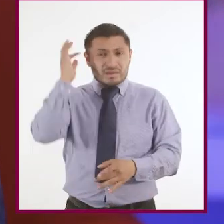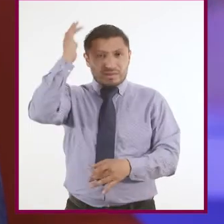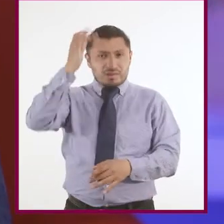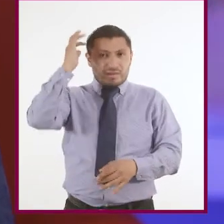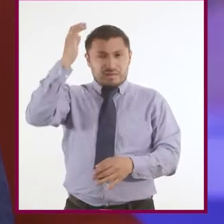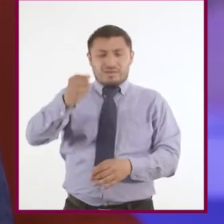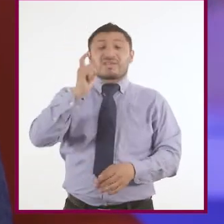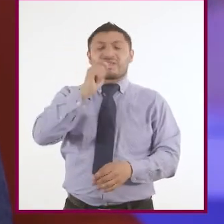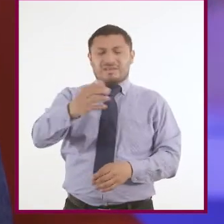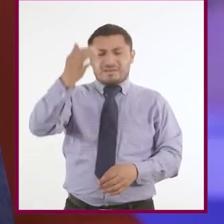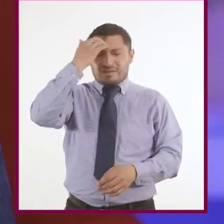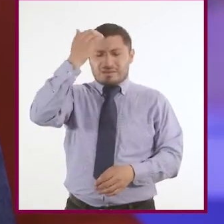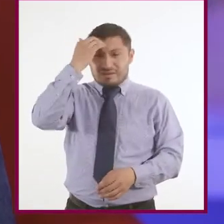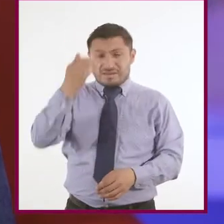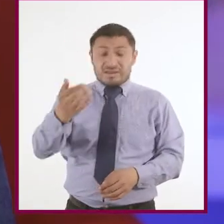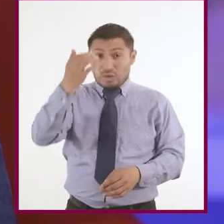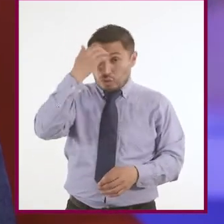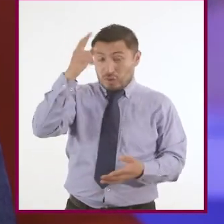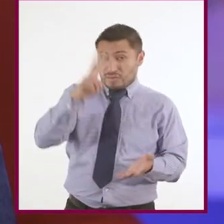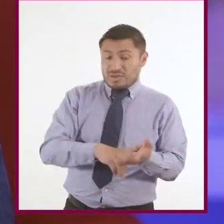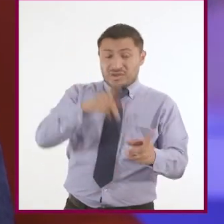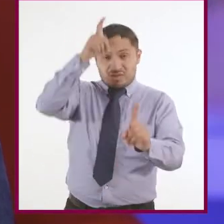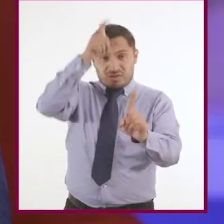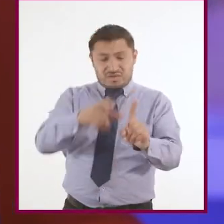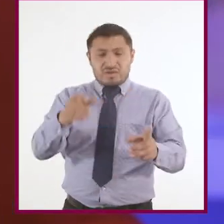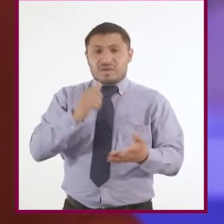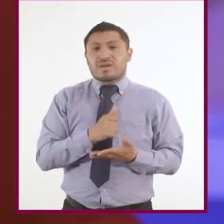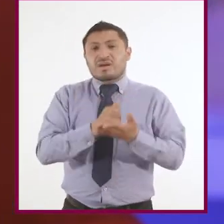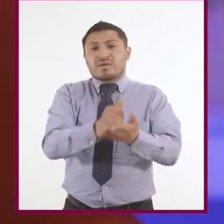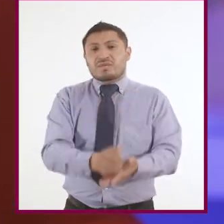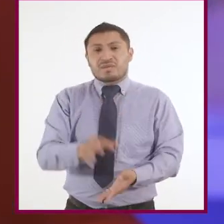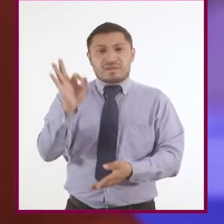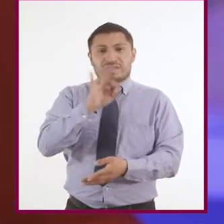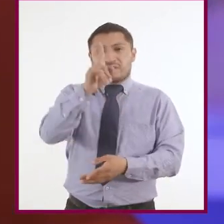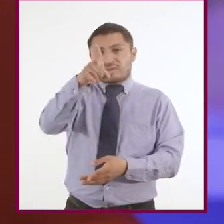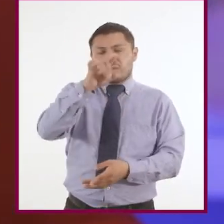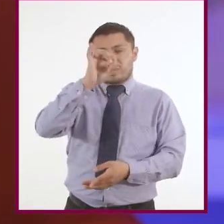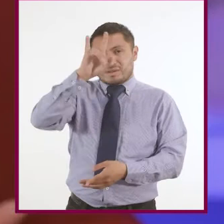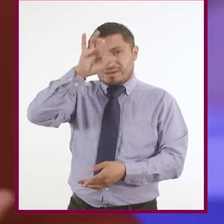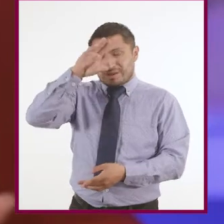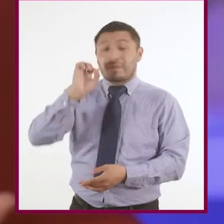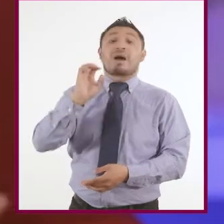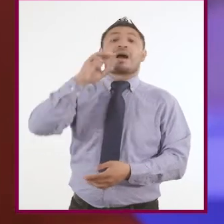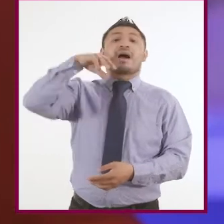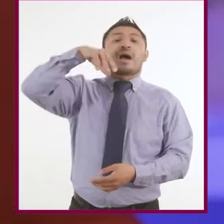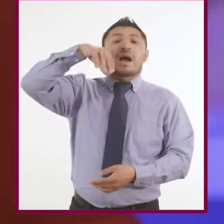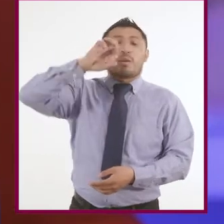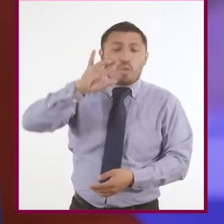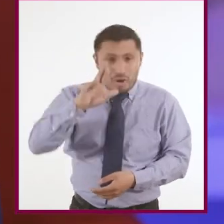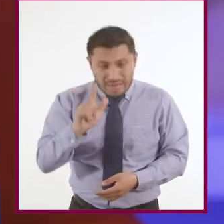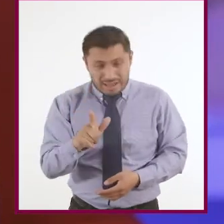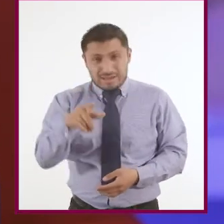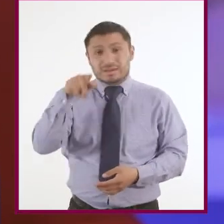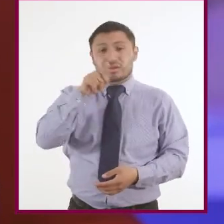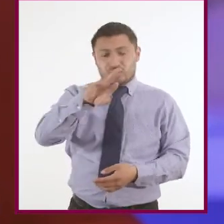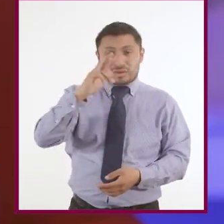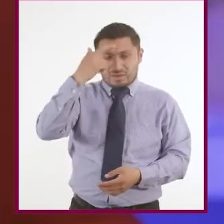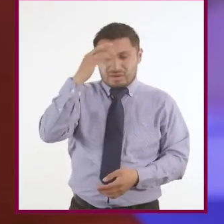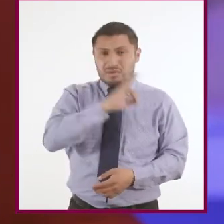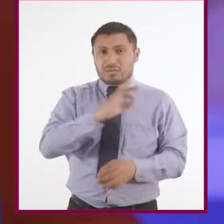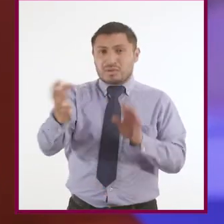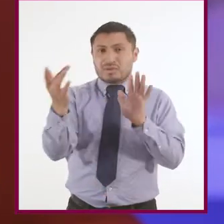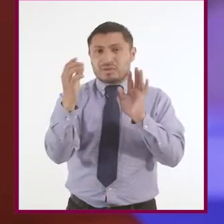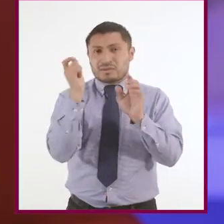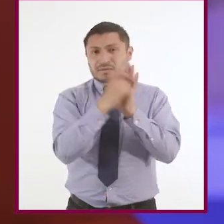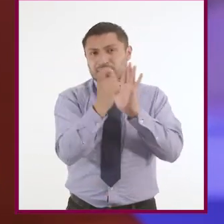ser conscientes de nuestros valores nos pueden ayudar a la hora de que nos enfrentemos a un dilema moral. Y no quiero irme sin recordarte que puedes escribirnos a